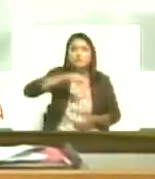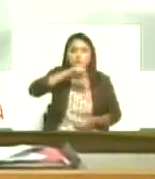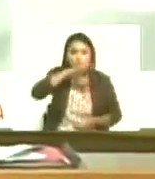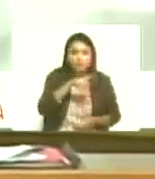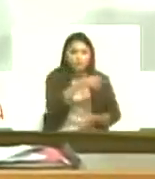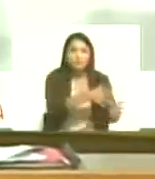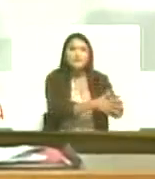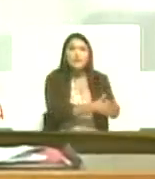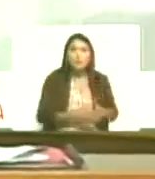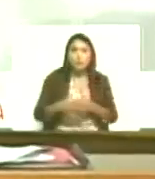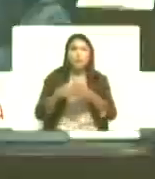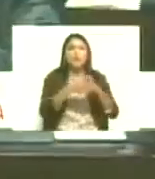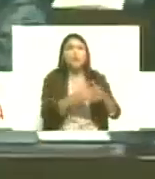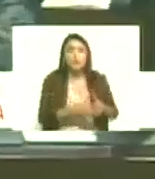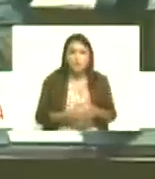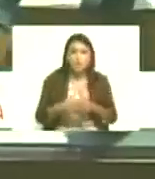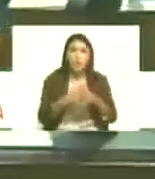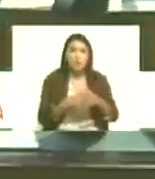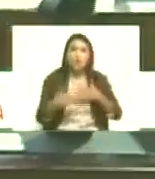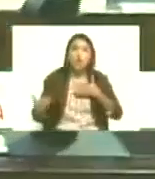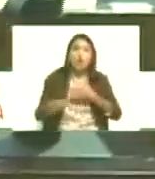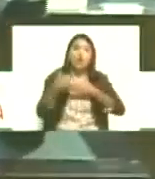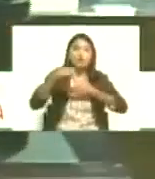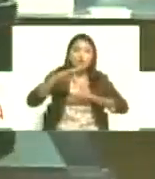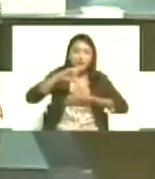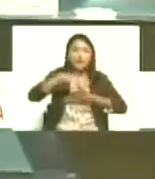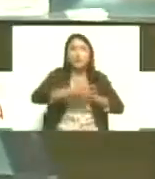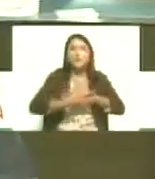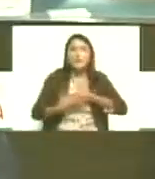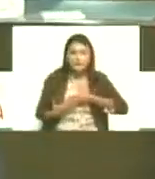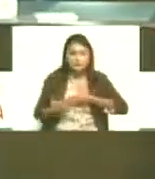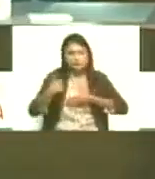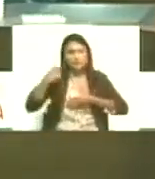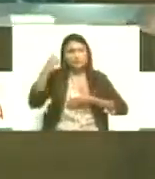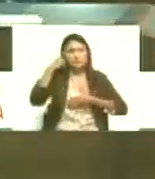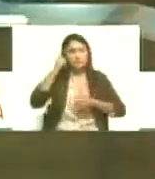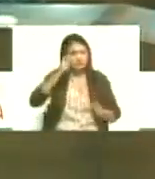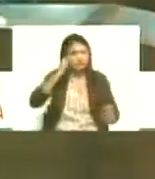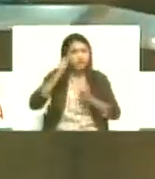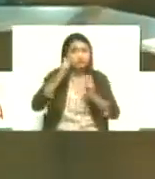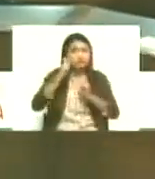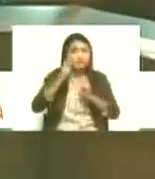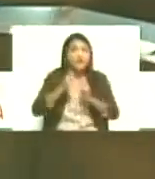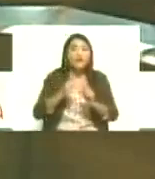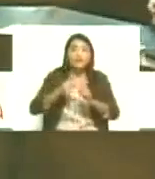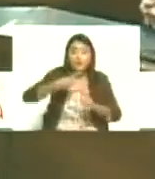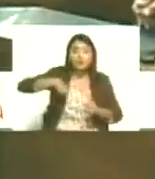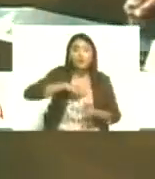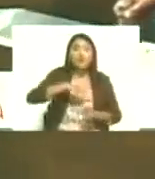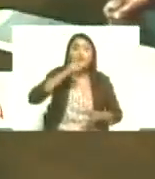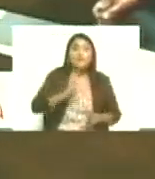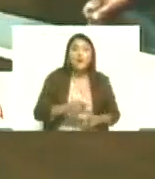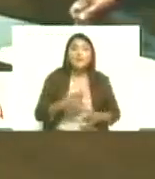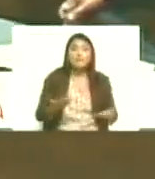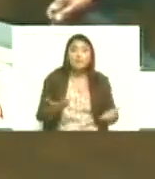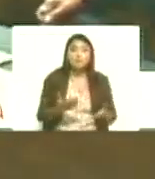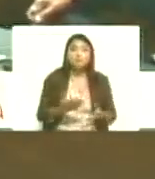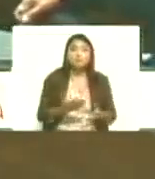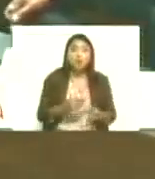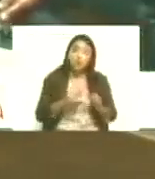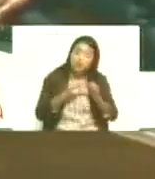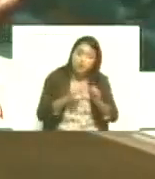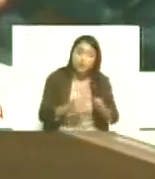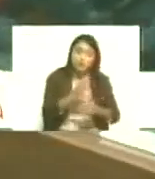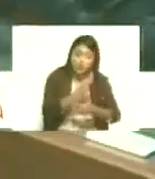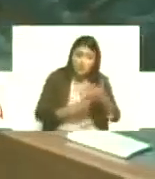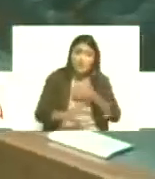Estados Unidos de América contra este continente, lo sé. Pero tenemos que insistirlo con humildad, pero